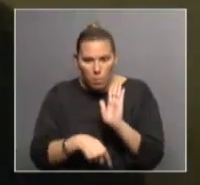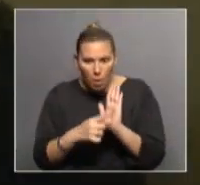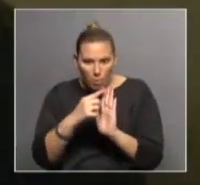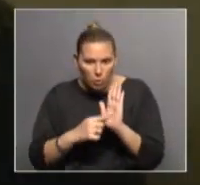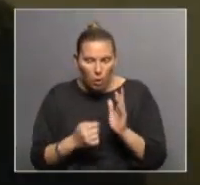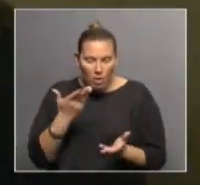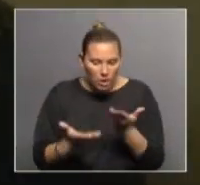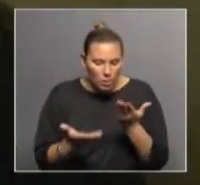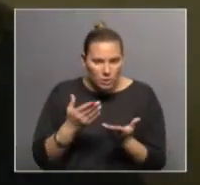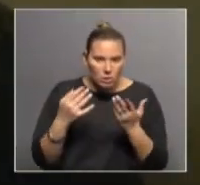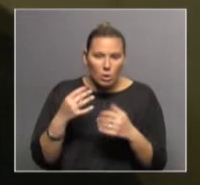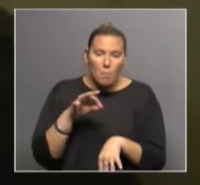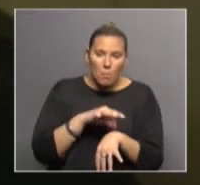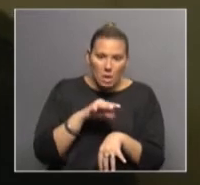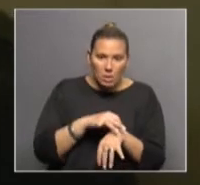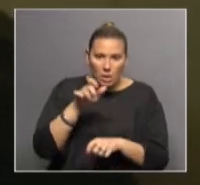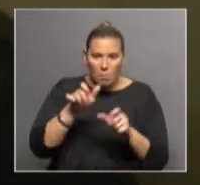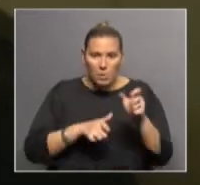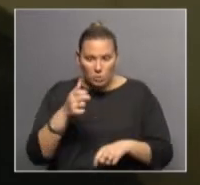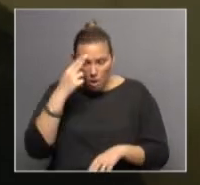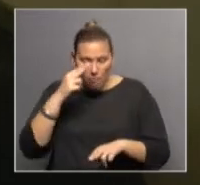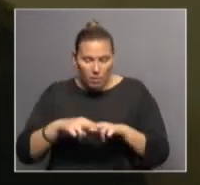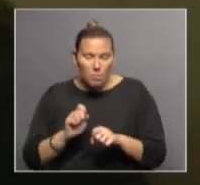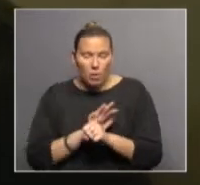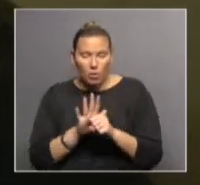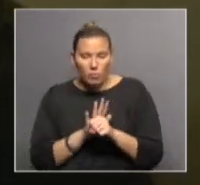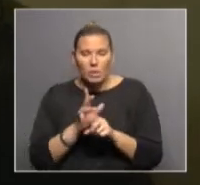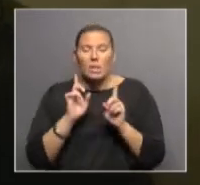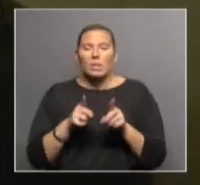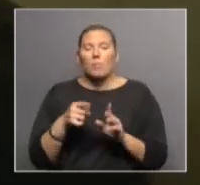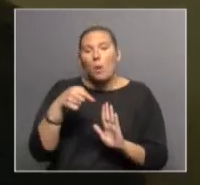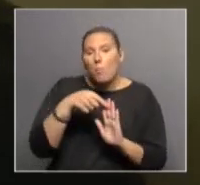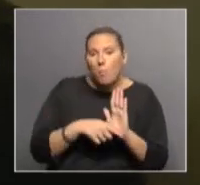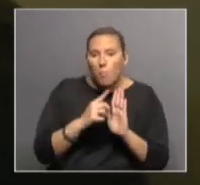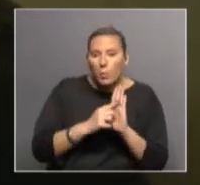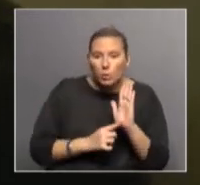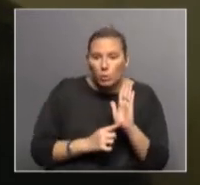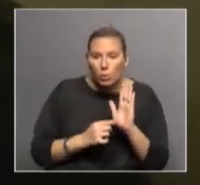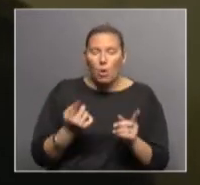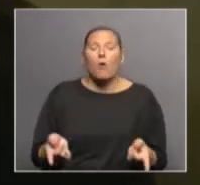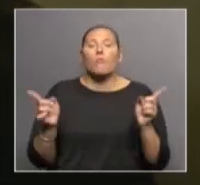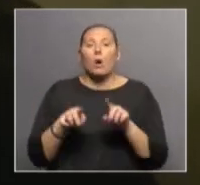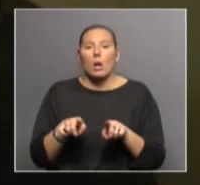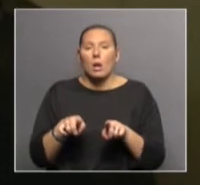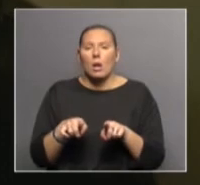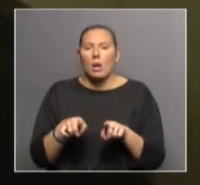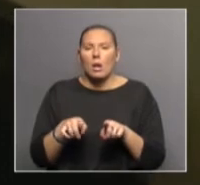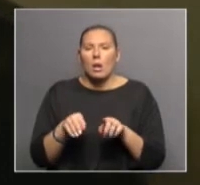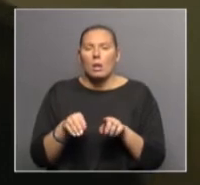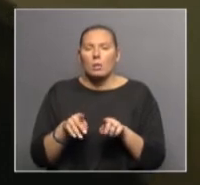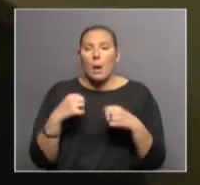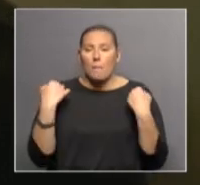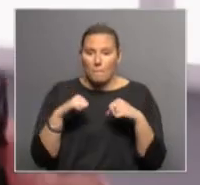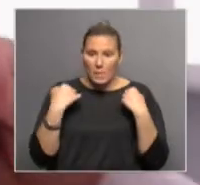evaluación médica preparticipativa de las personas que tuvieron COVID y los protocolos de reintegro a la práctica